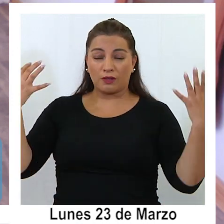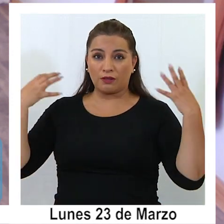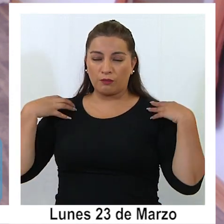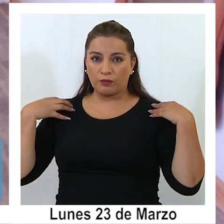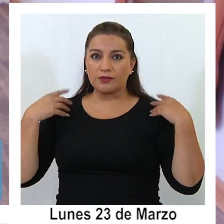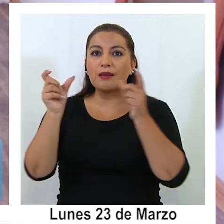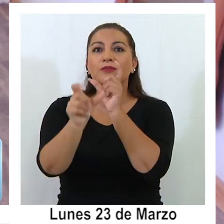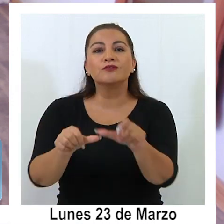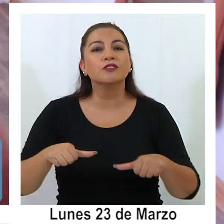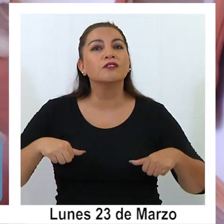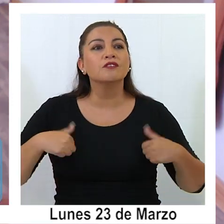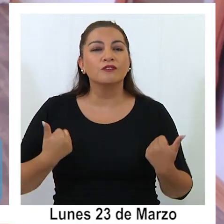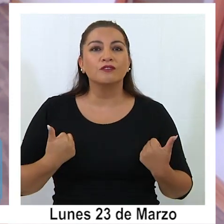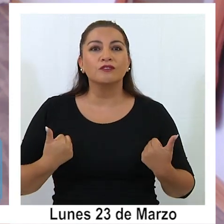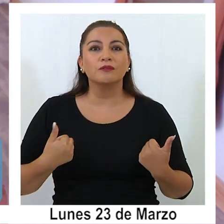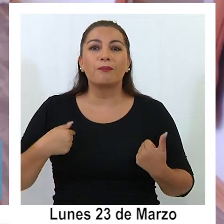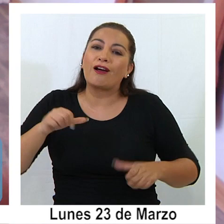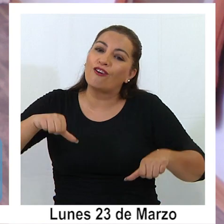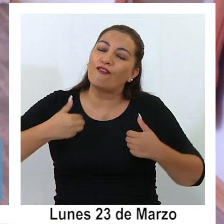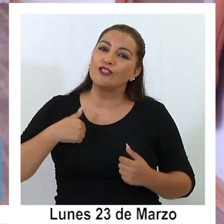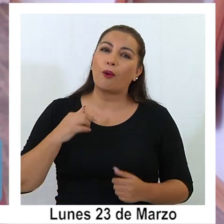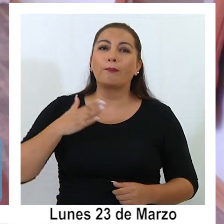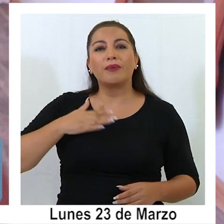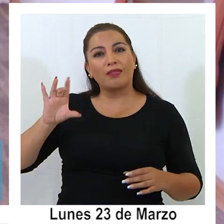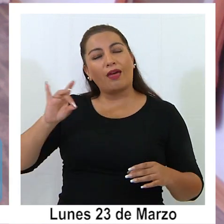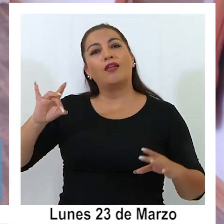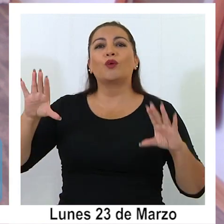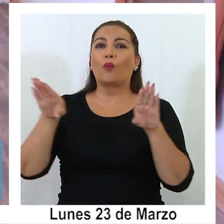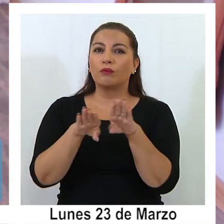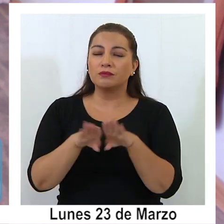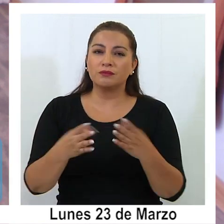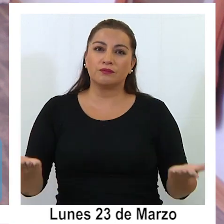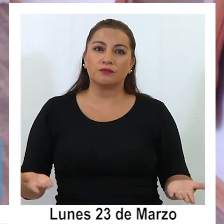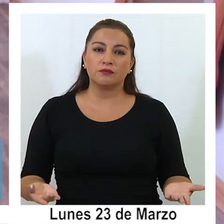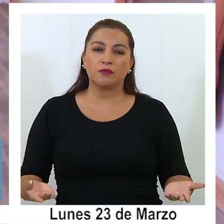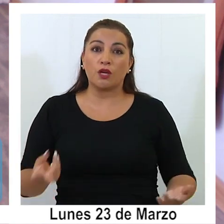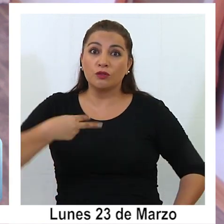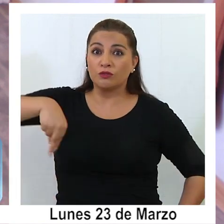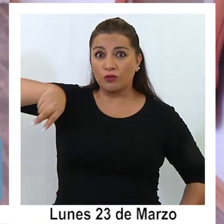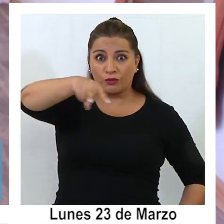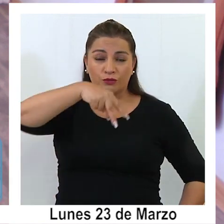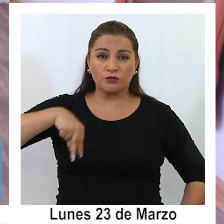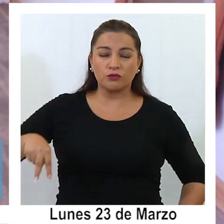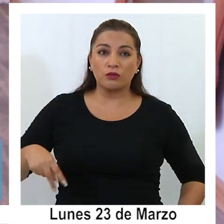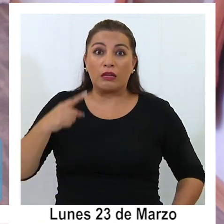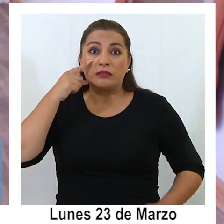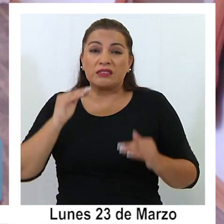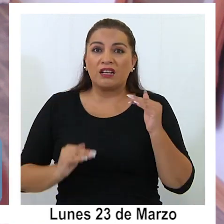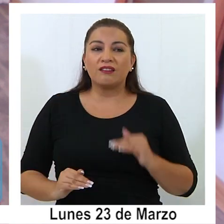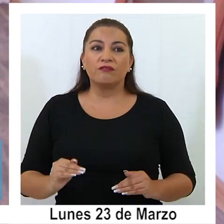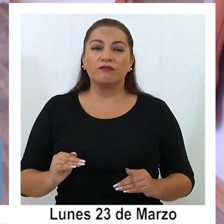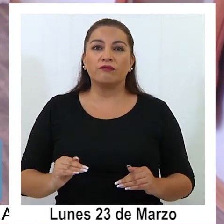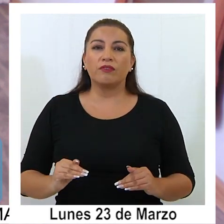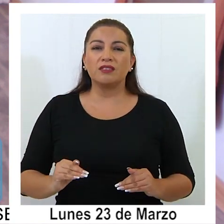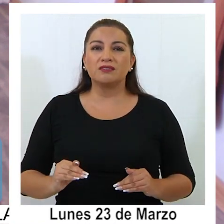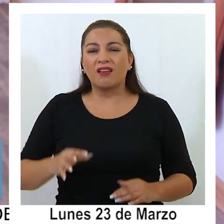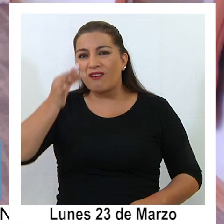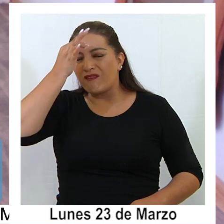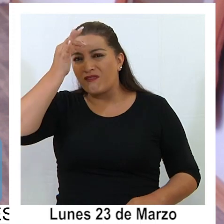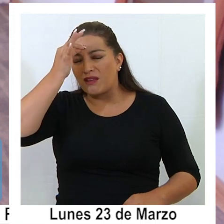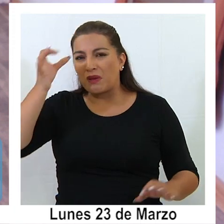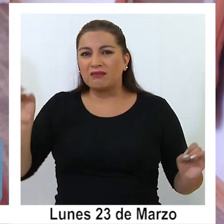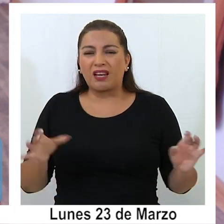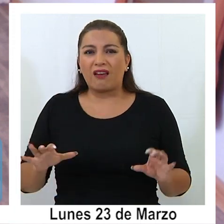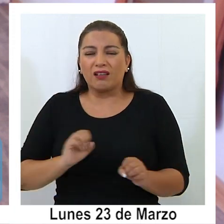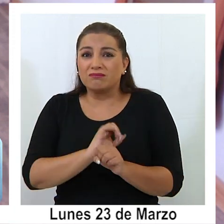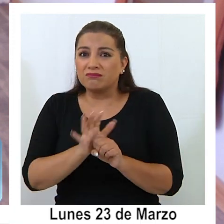responsables, la gente joven, la gente más joven que yo, la gente de mi edad. Nosotros probablemente no nos vamos a enfermar gravemente, incluso aunque nos